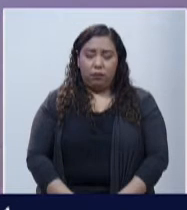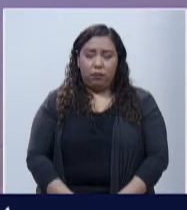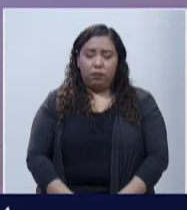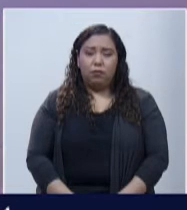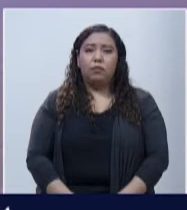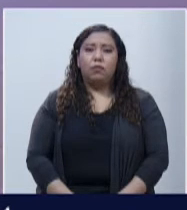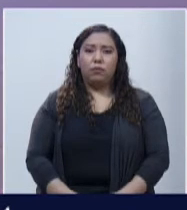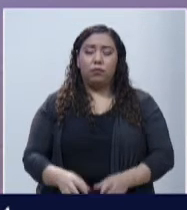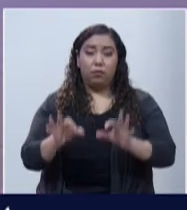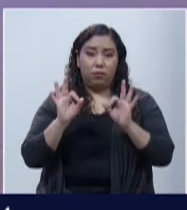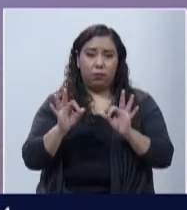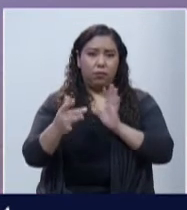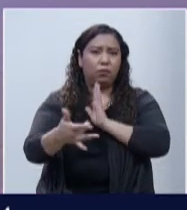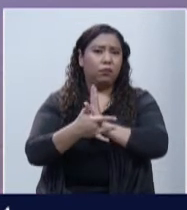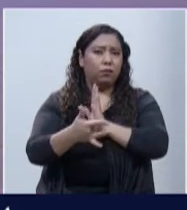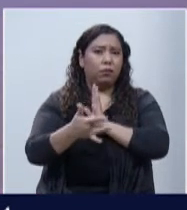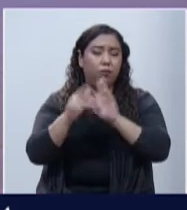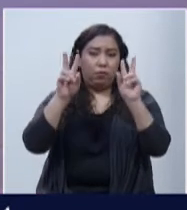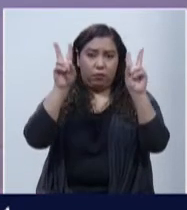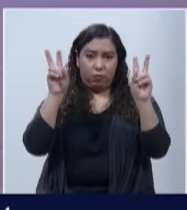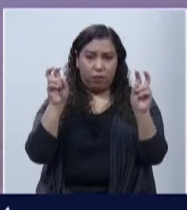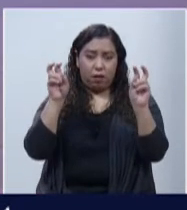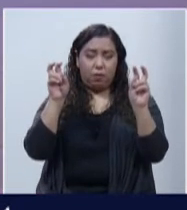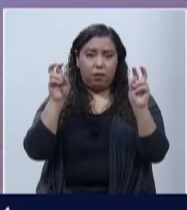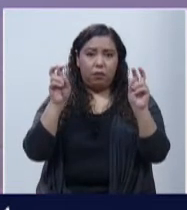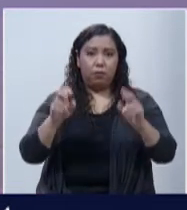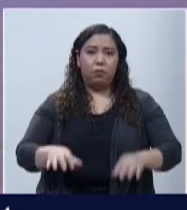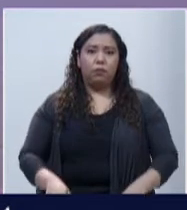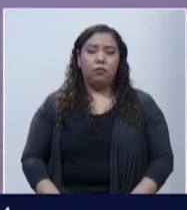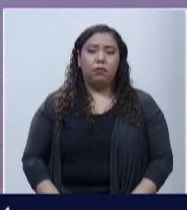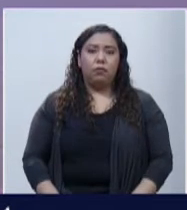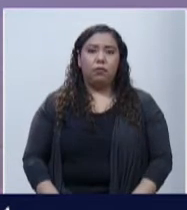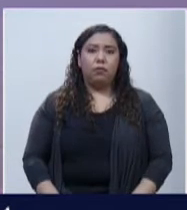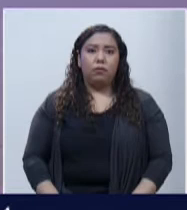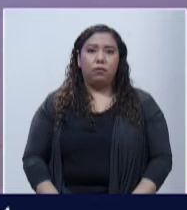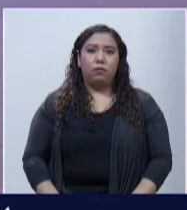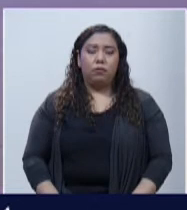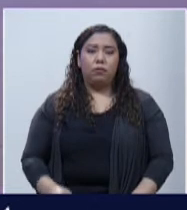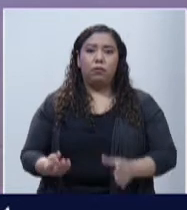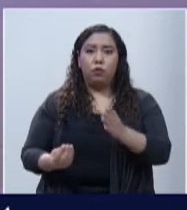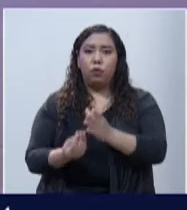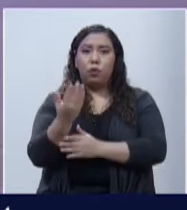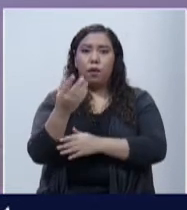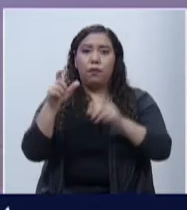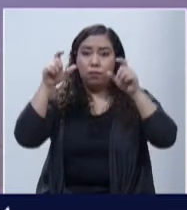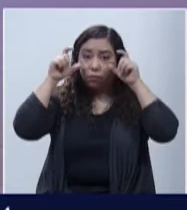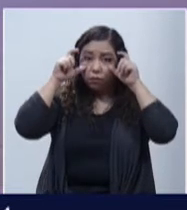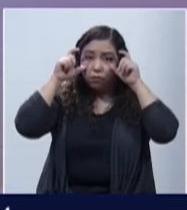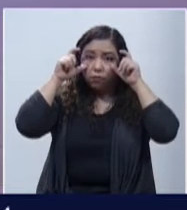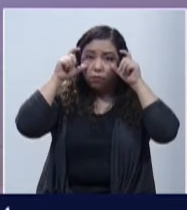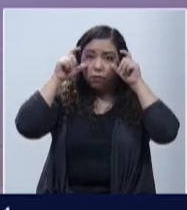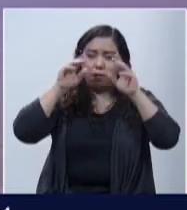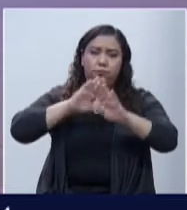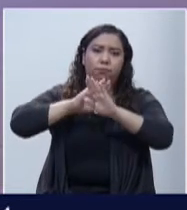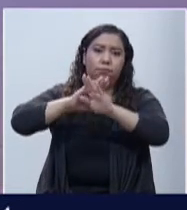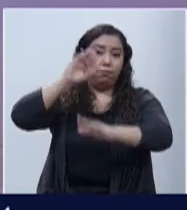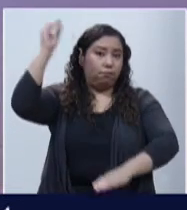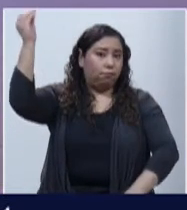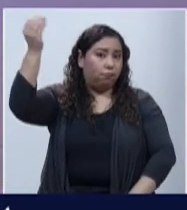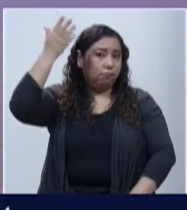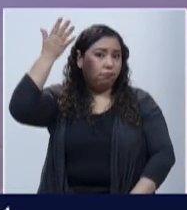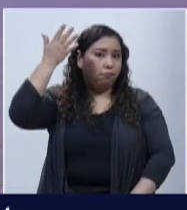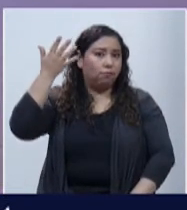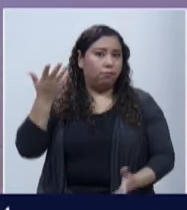bien y en nuestra nota tecnológica les presentamos a ducha las nuevas gafas de sol inteligentes marcela